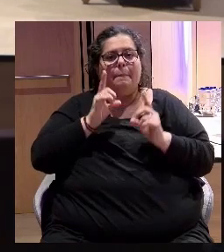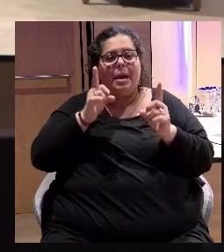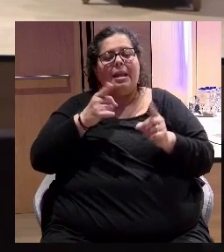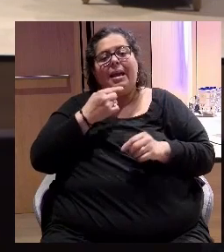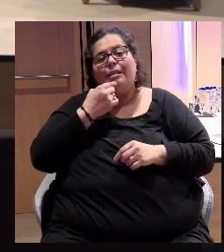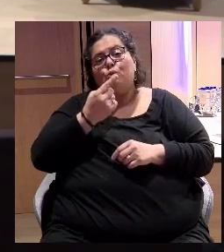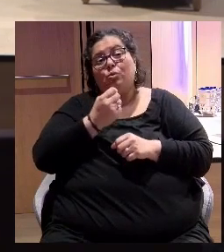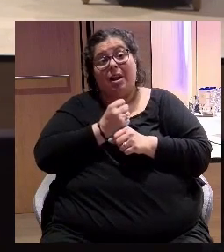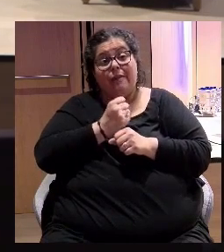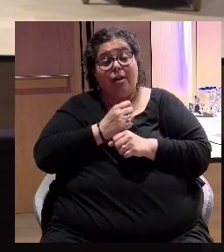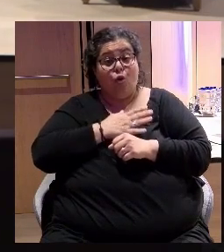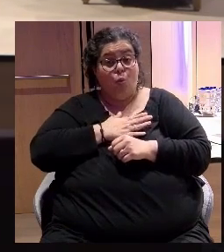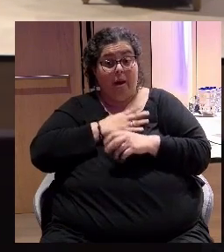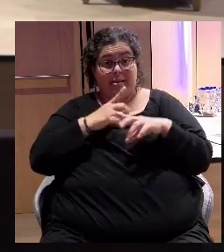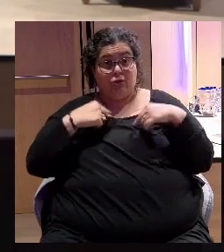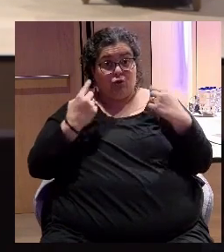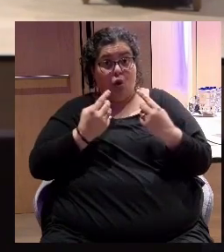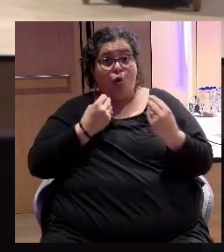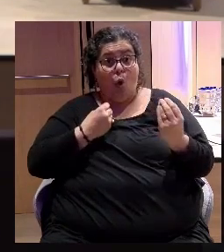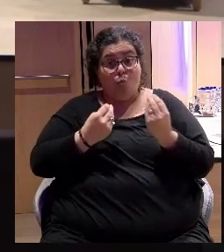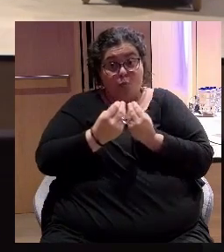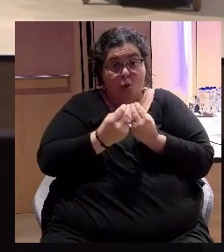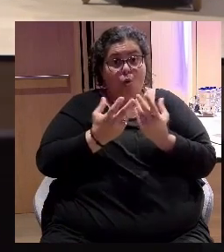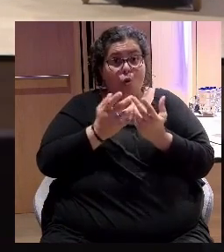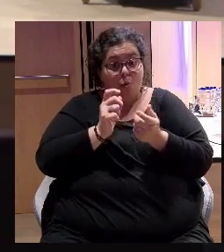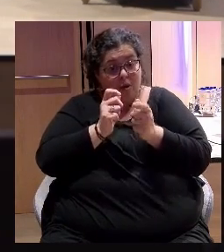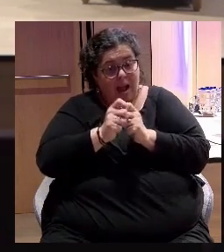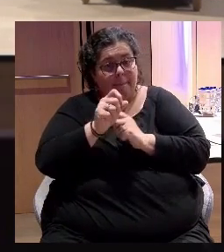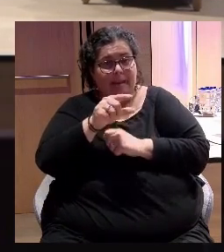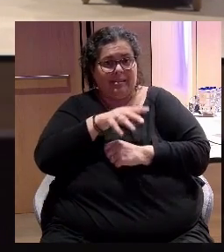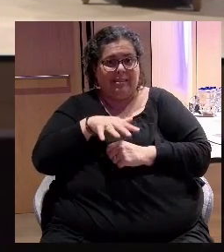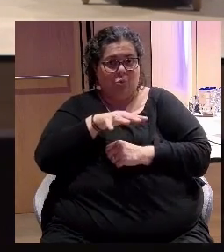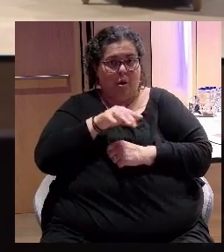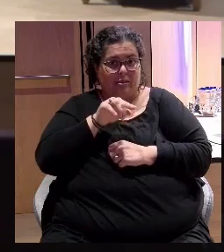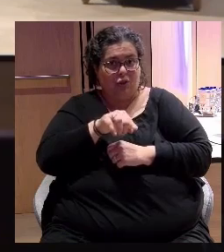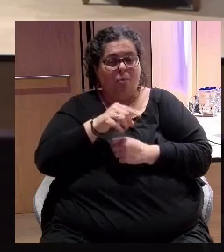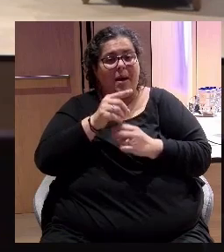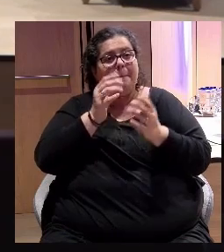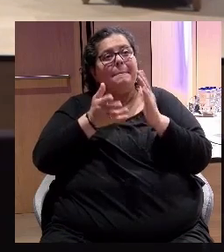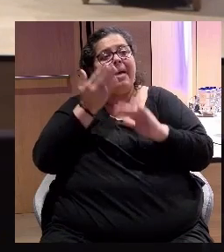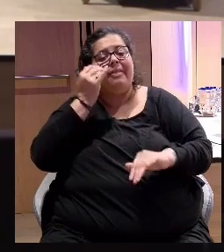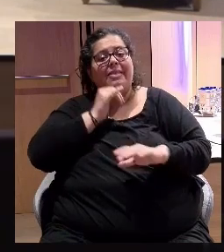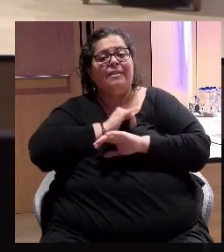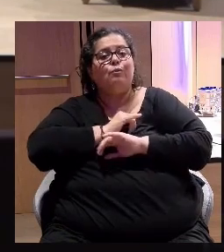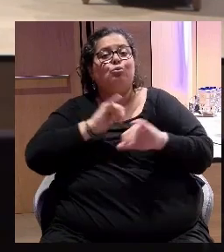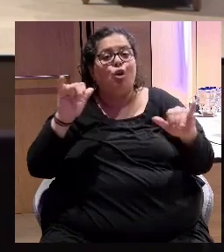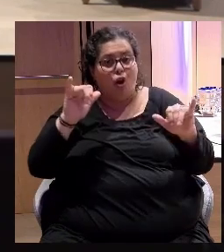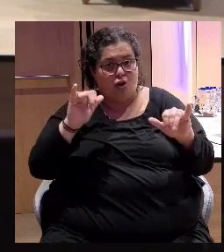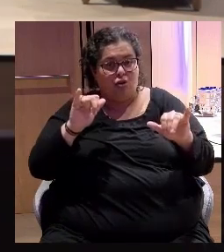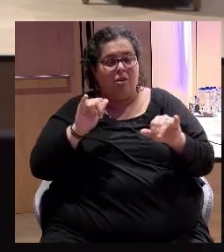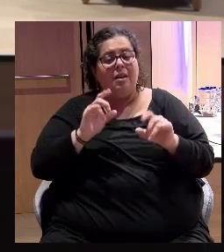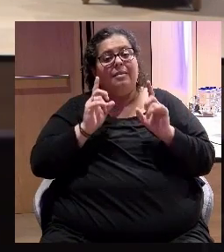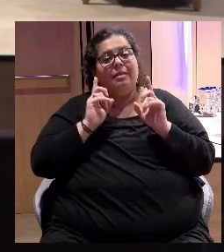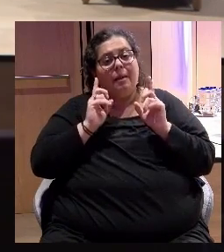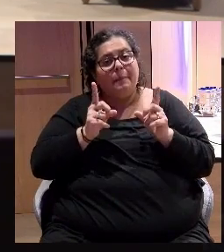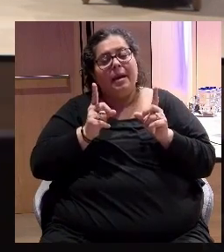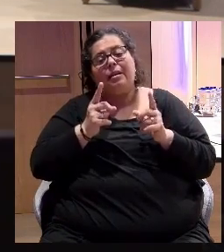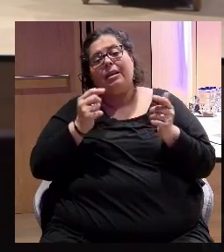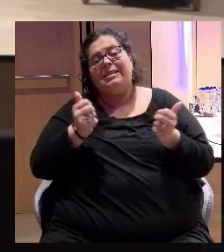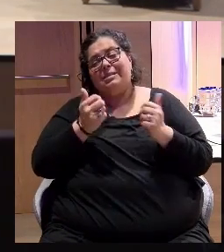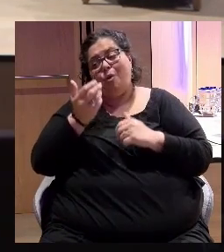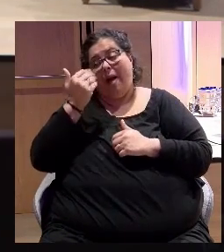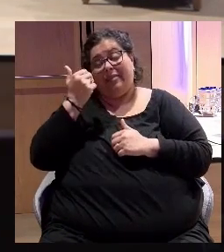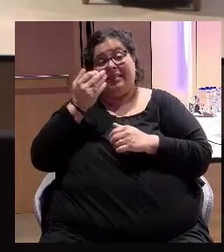con un trabajo nuestro, digamos, de suplir esa carencia con difusión, digamos, ¿no? Hemos hecho talleres